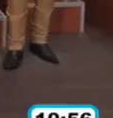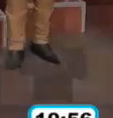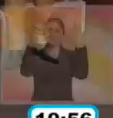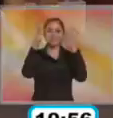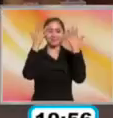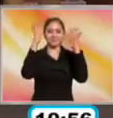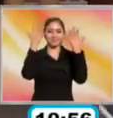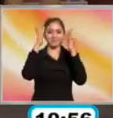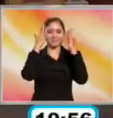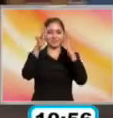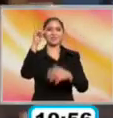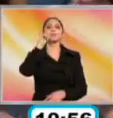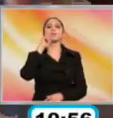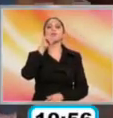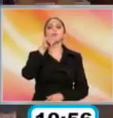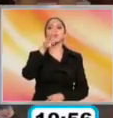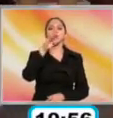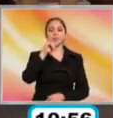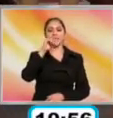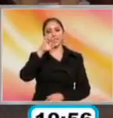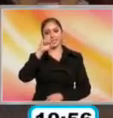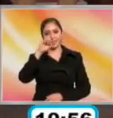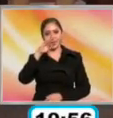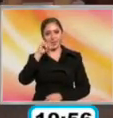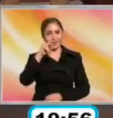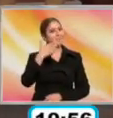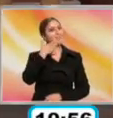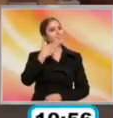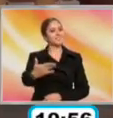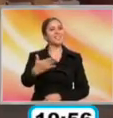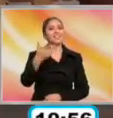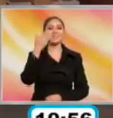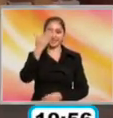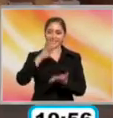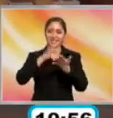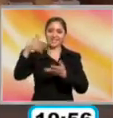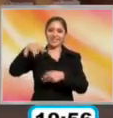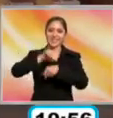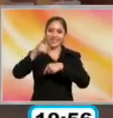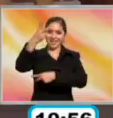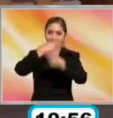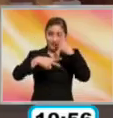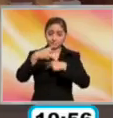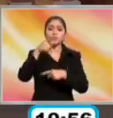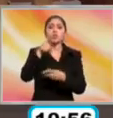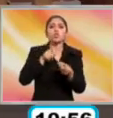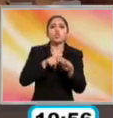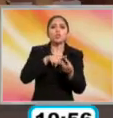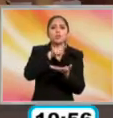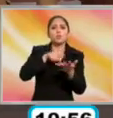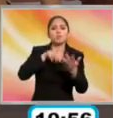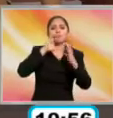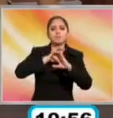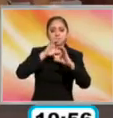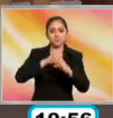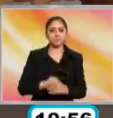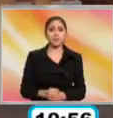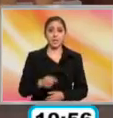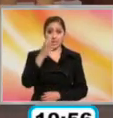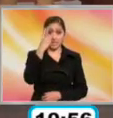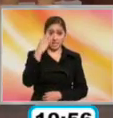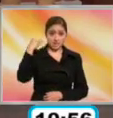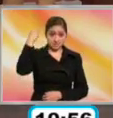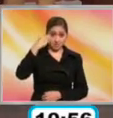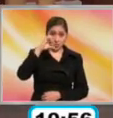El Muchas aplauso gracias. para Rubí Escobar. Muy bien, gracias Muchas por estar con gracias, Dani. nosotros. Muchas Presentaciones, gracias. ¿dónde vas a andar? Vamos a estar el 3 de marzo